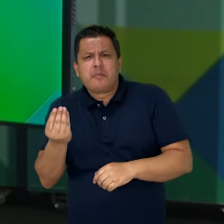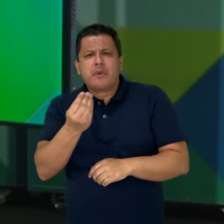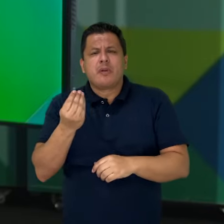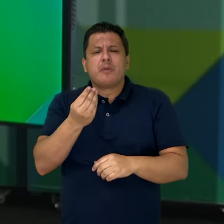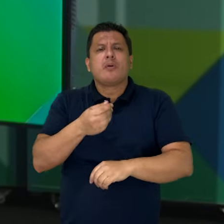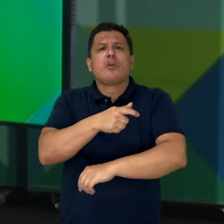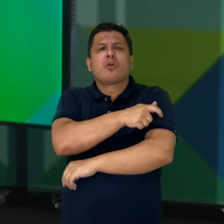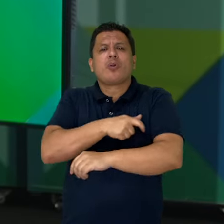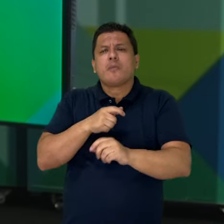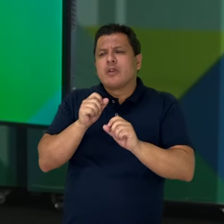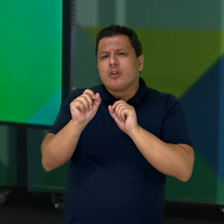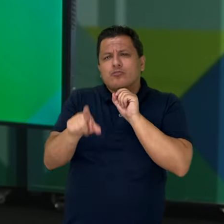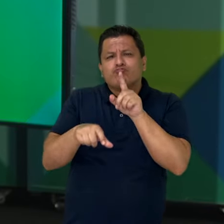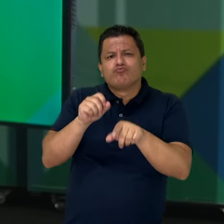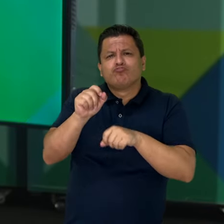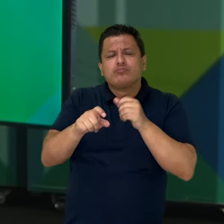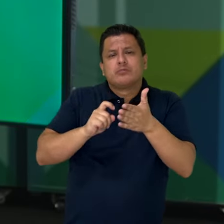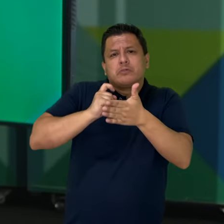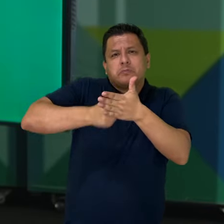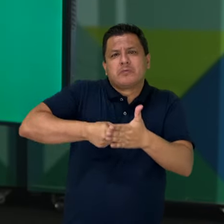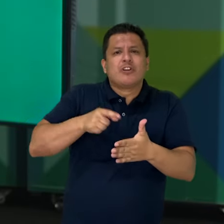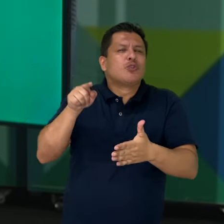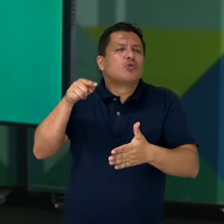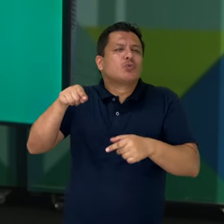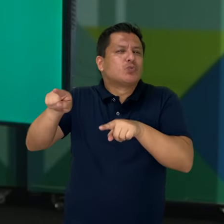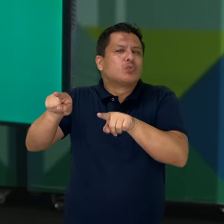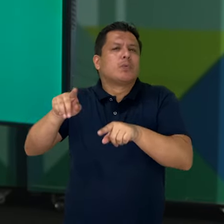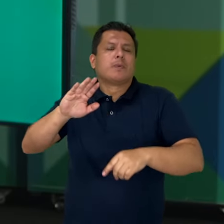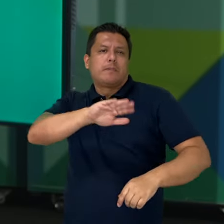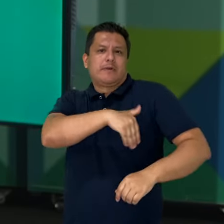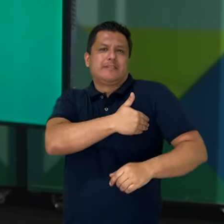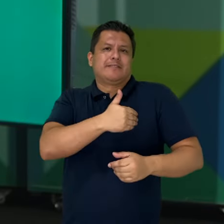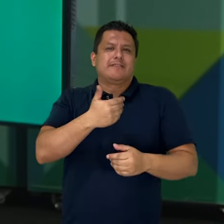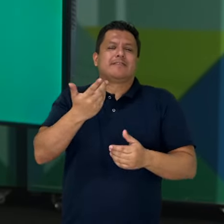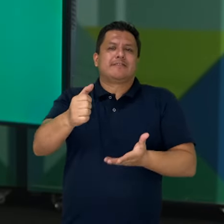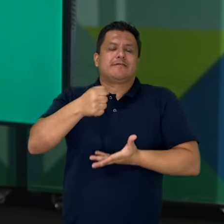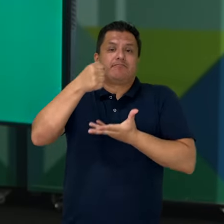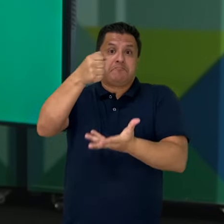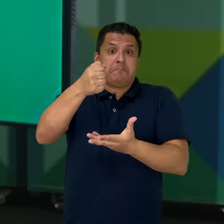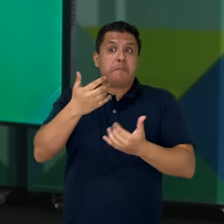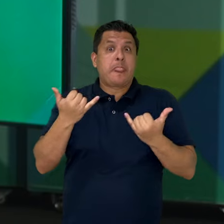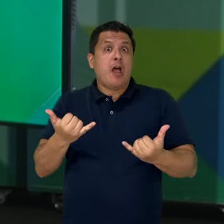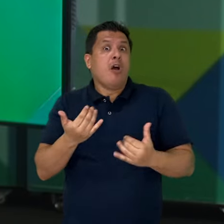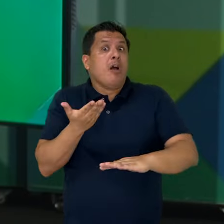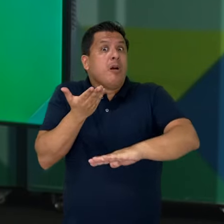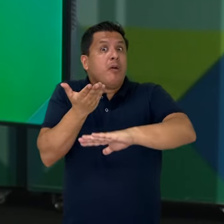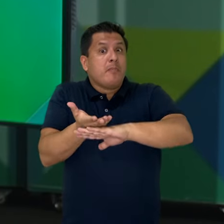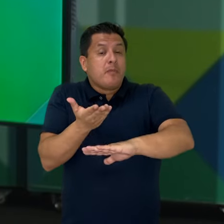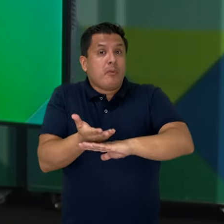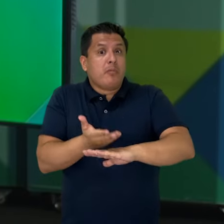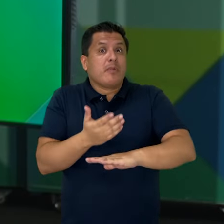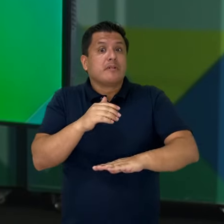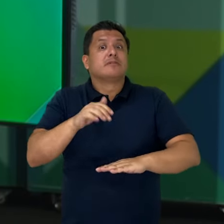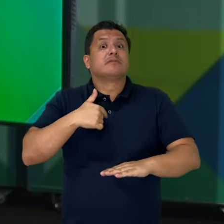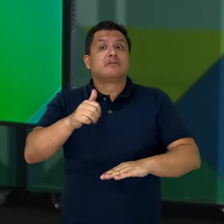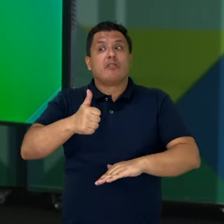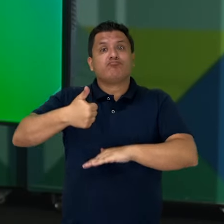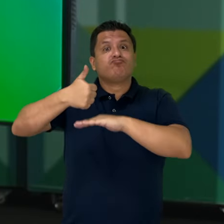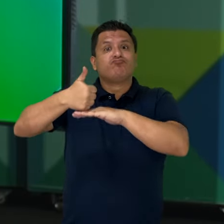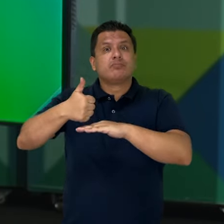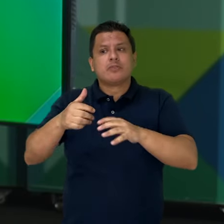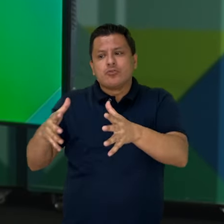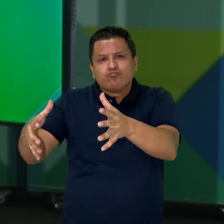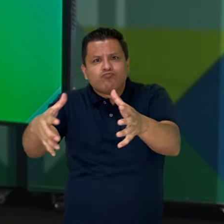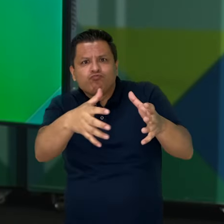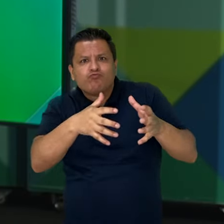activo del comité consultivo de la regla fiscal del Ministerio de Hacienda mi propuesta a la rectoría está an clada